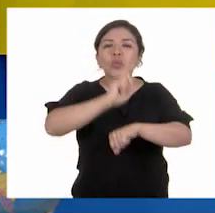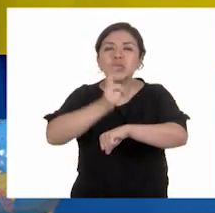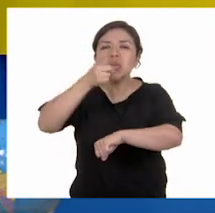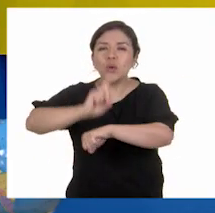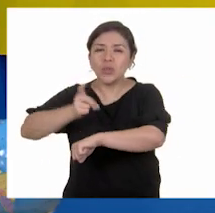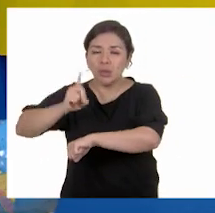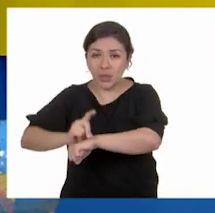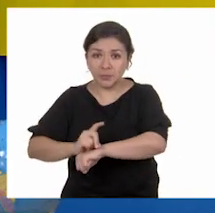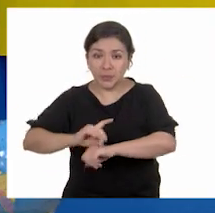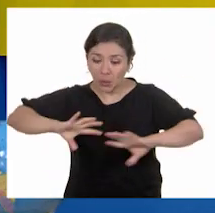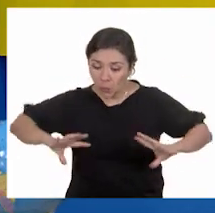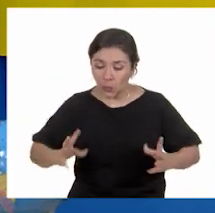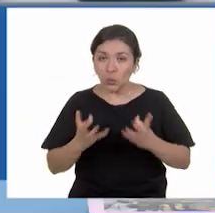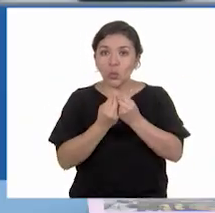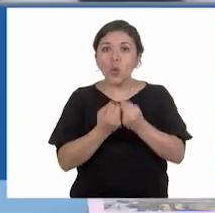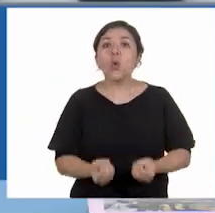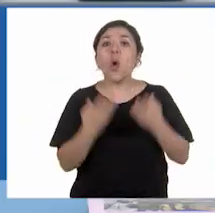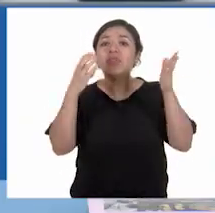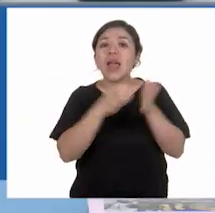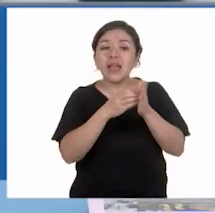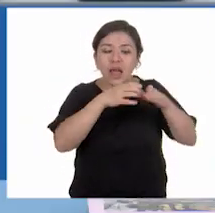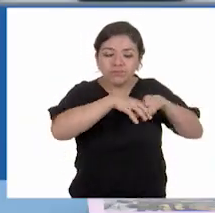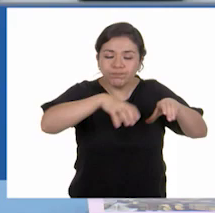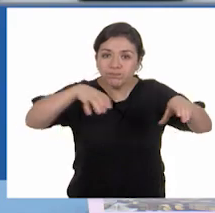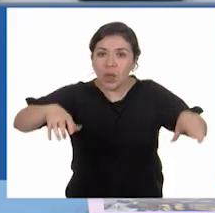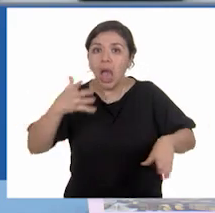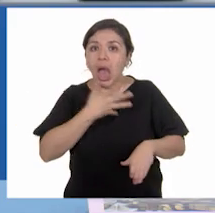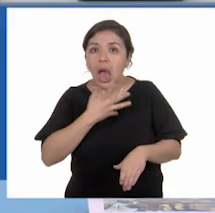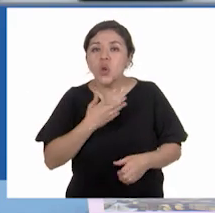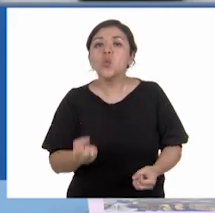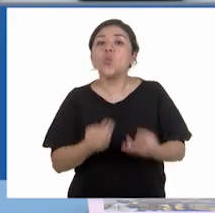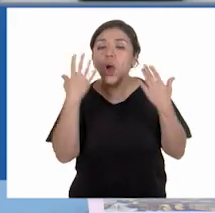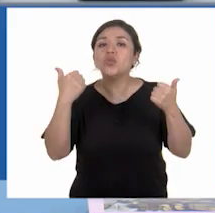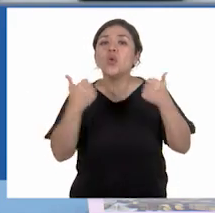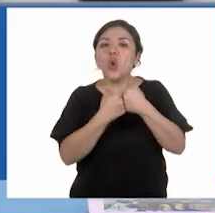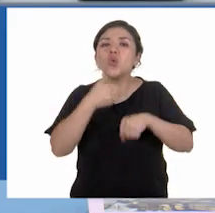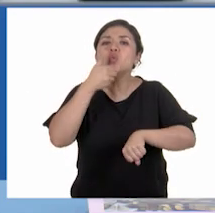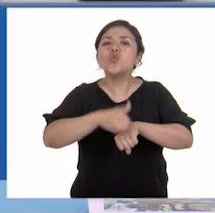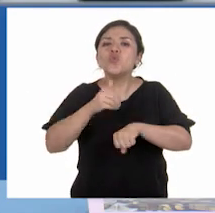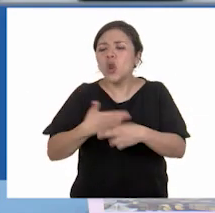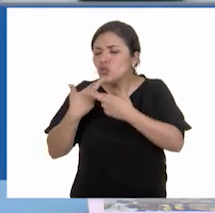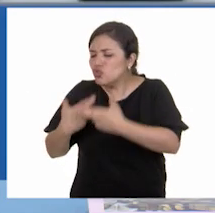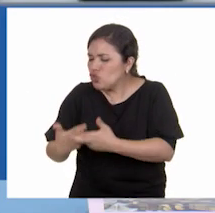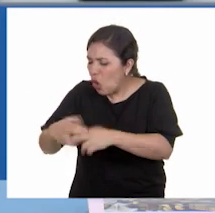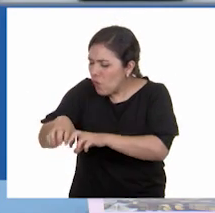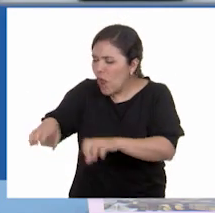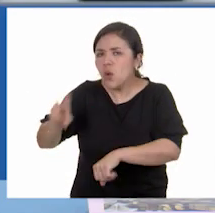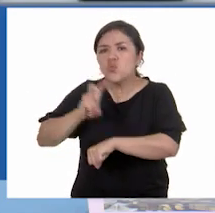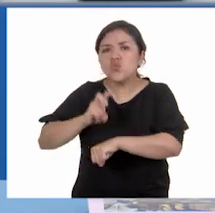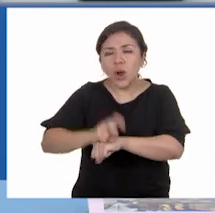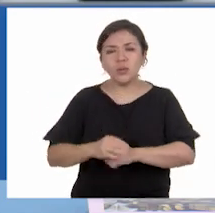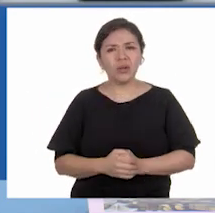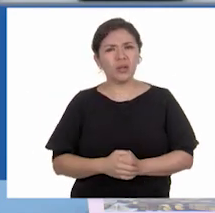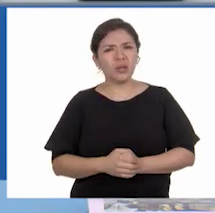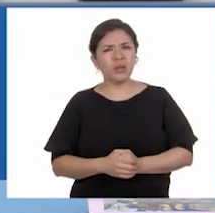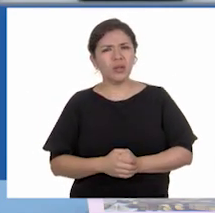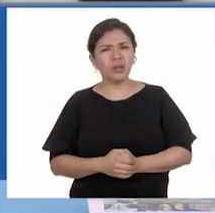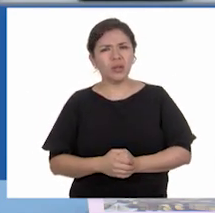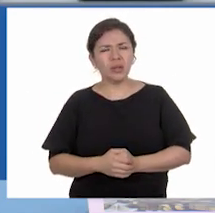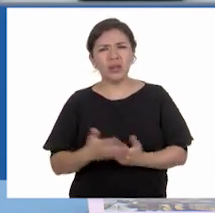la cantidad de contenedores que se llenan y el número de piezas sobrantes.